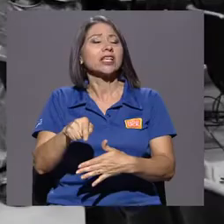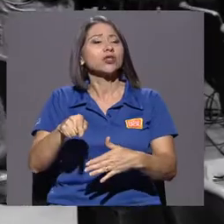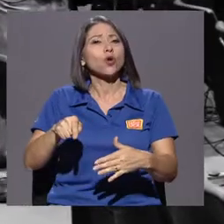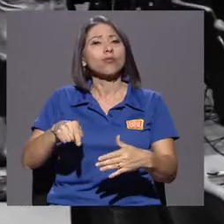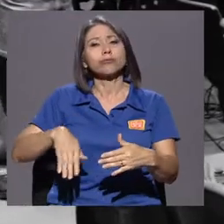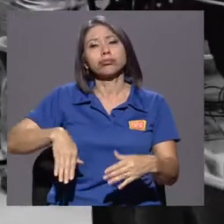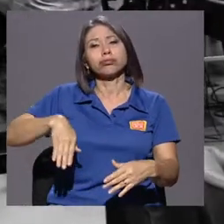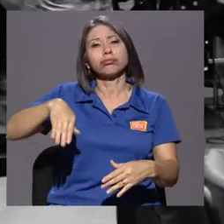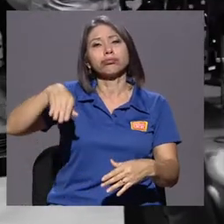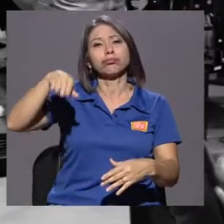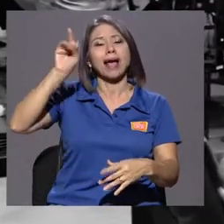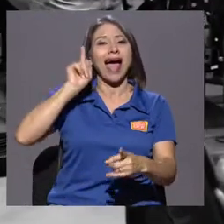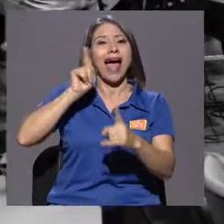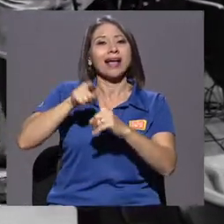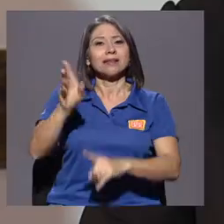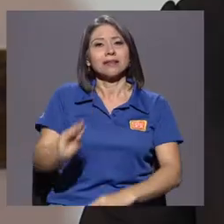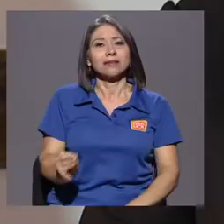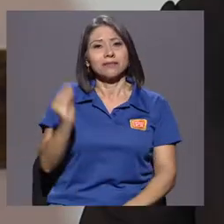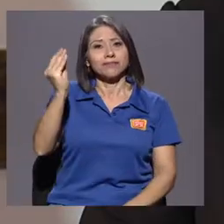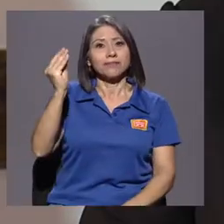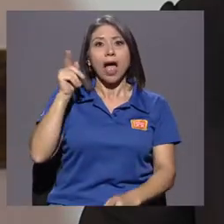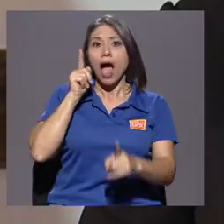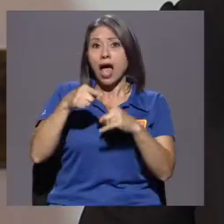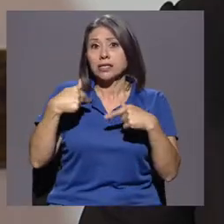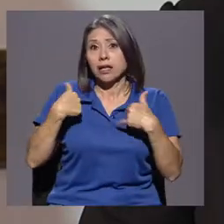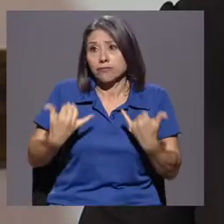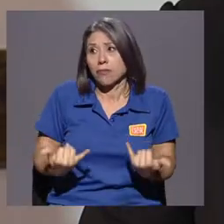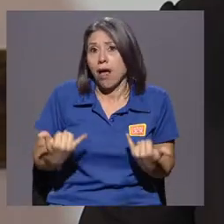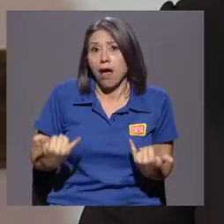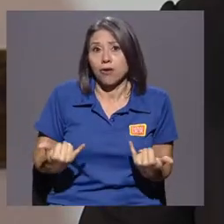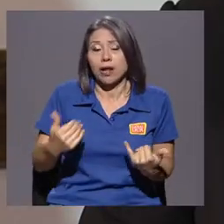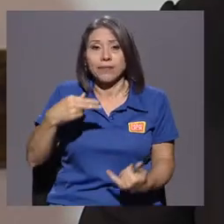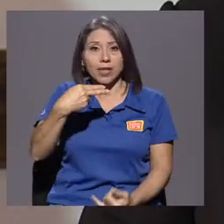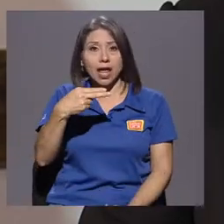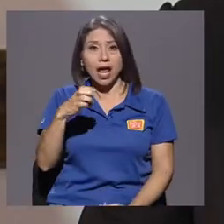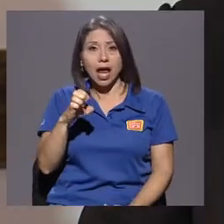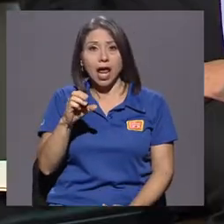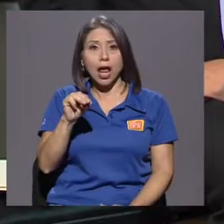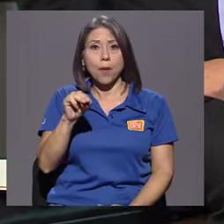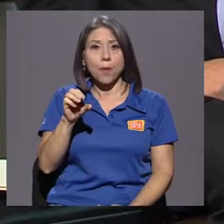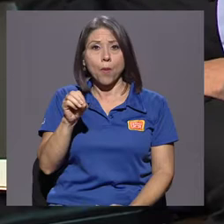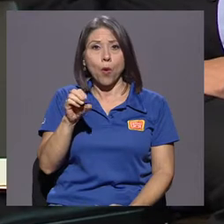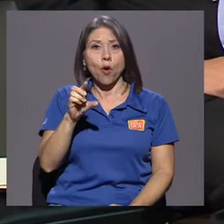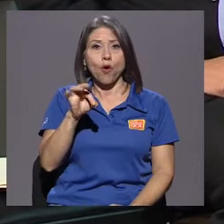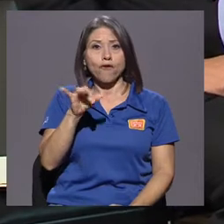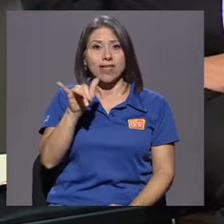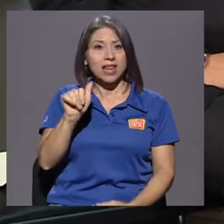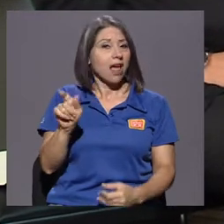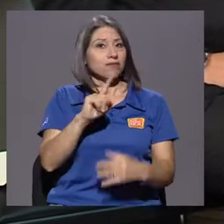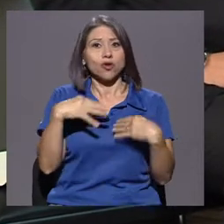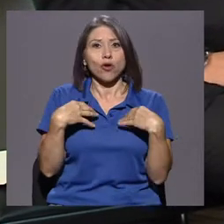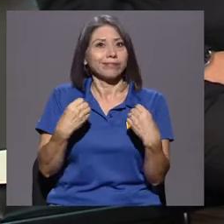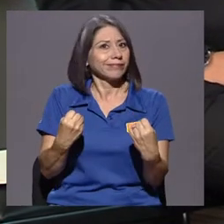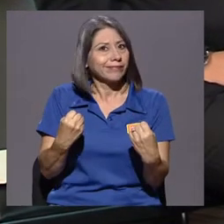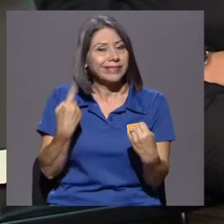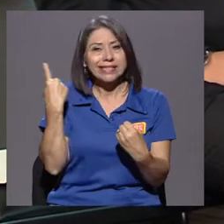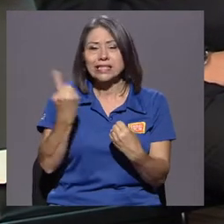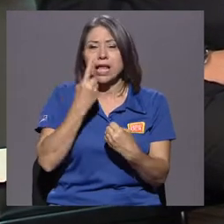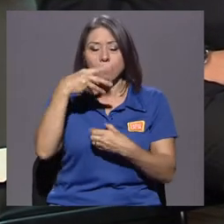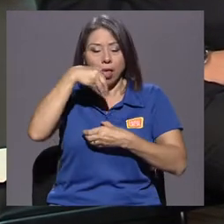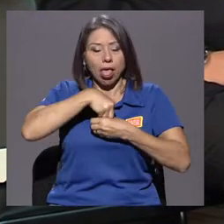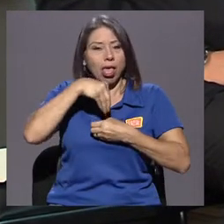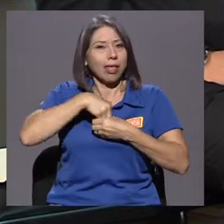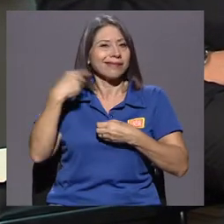adolescencia y hasta el día de hoy la salud bueno la hemofilia no se quita verdad es una enfermedad congénita que las llevas por